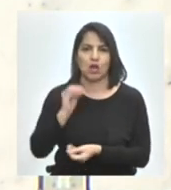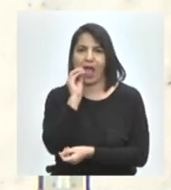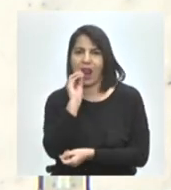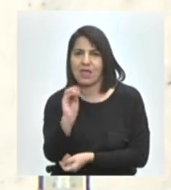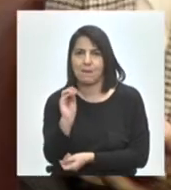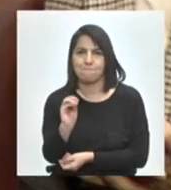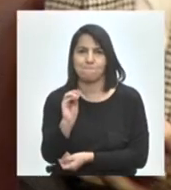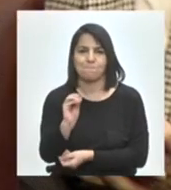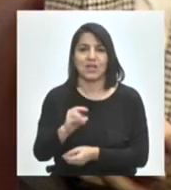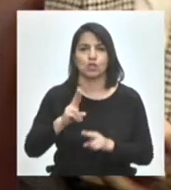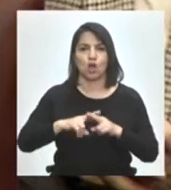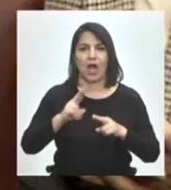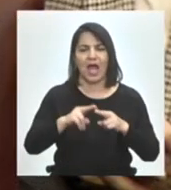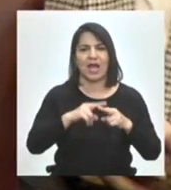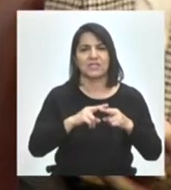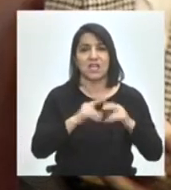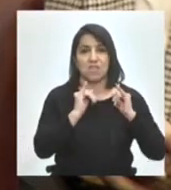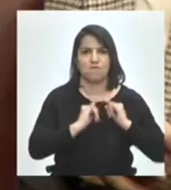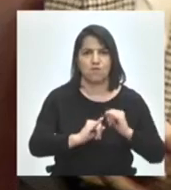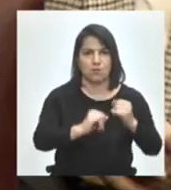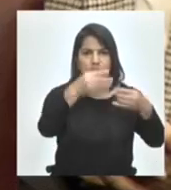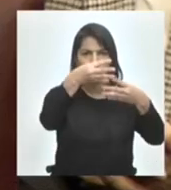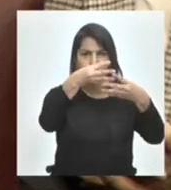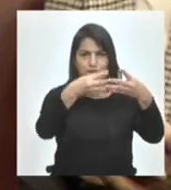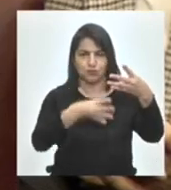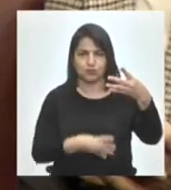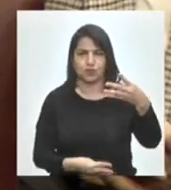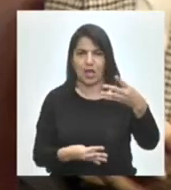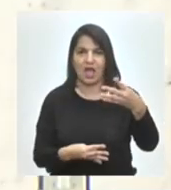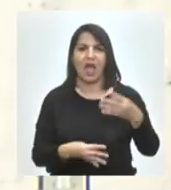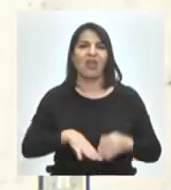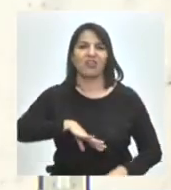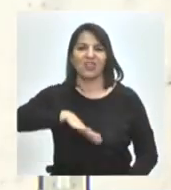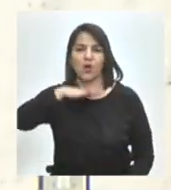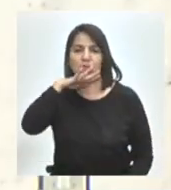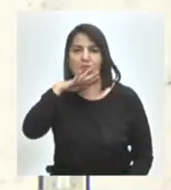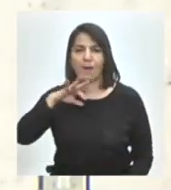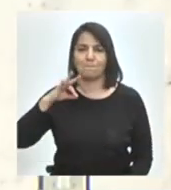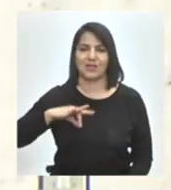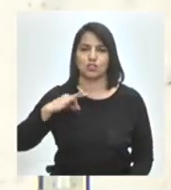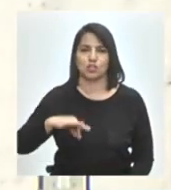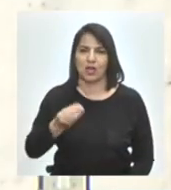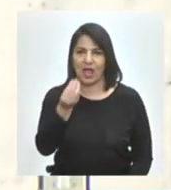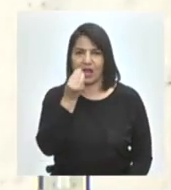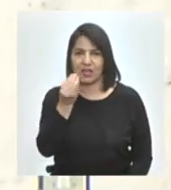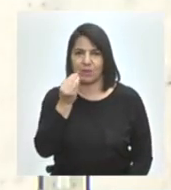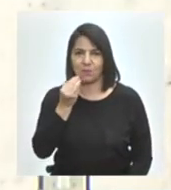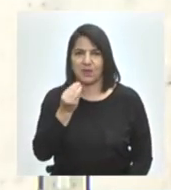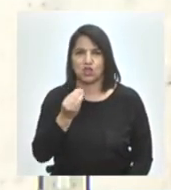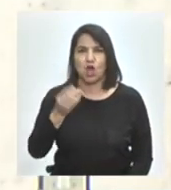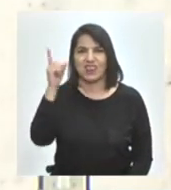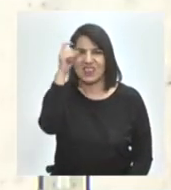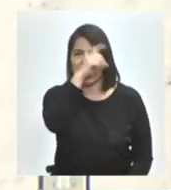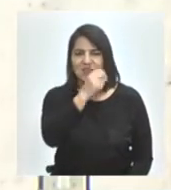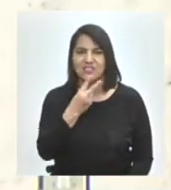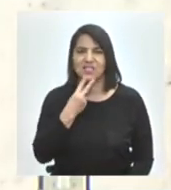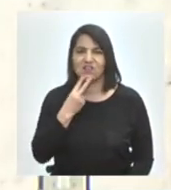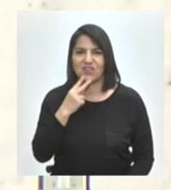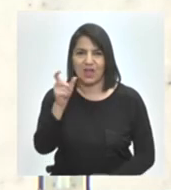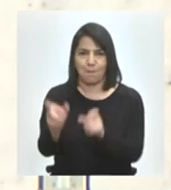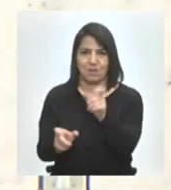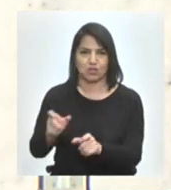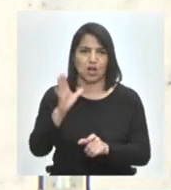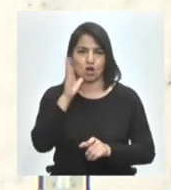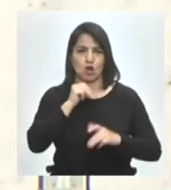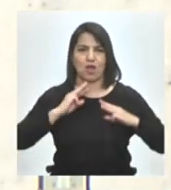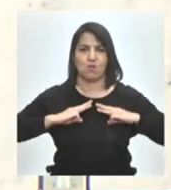el Registro Nacional de Deudores de Pensiones de Alimentos para hacerle muy difícil la vida a aquellos inmorales que incumplen con